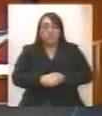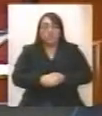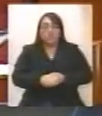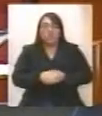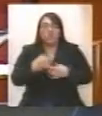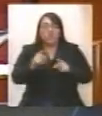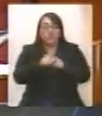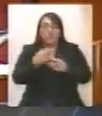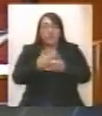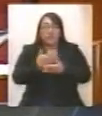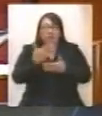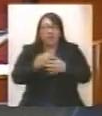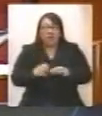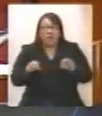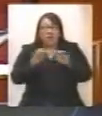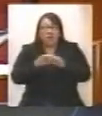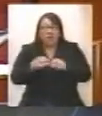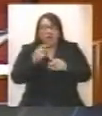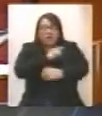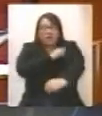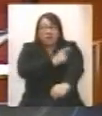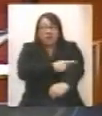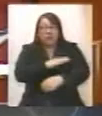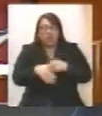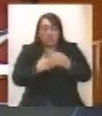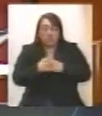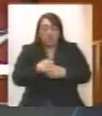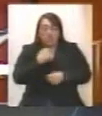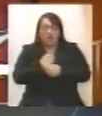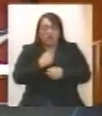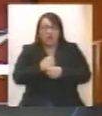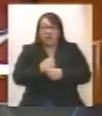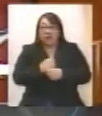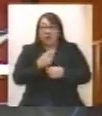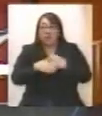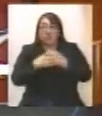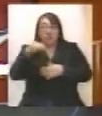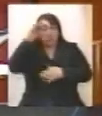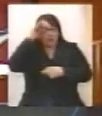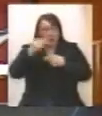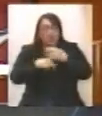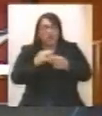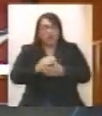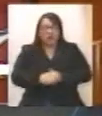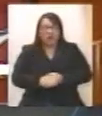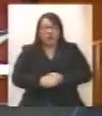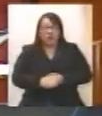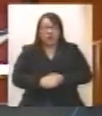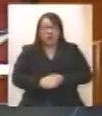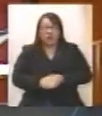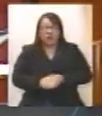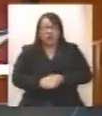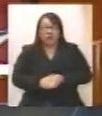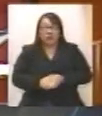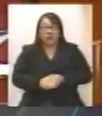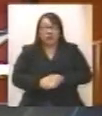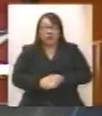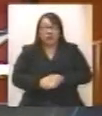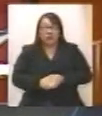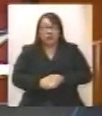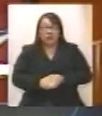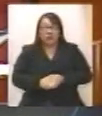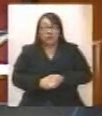Se propone prioritariamente fortalecer la operatividad de la Policía Nacional. Para ello se viene